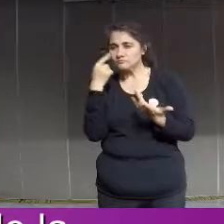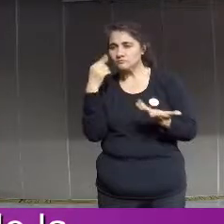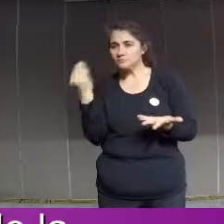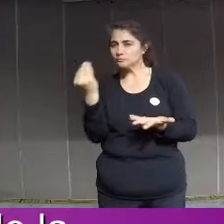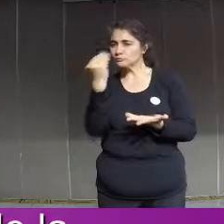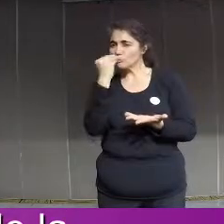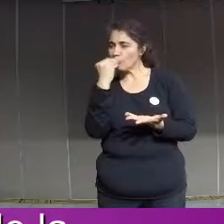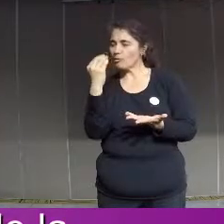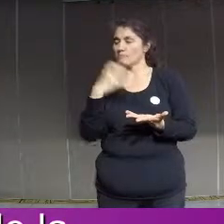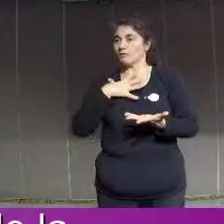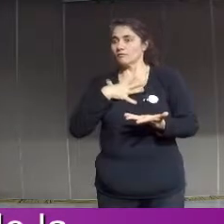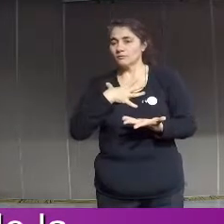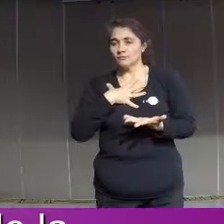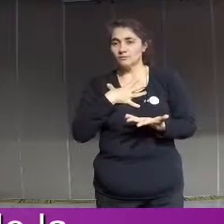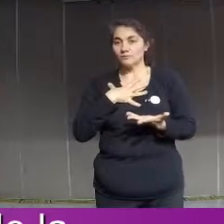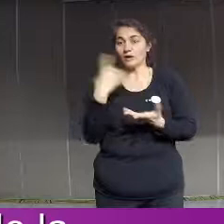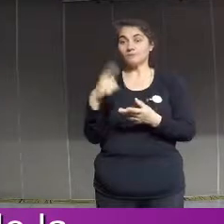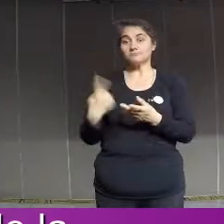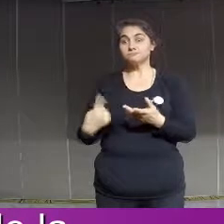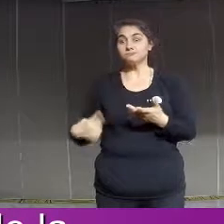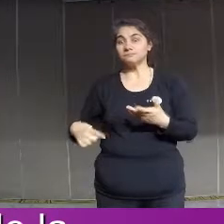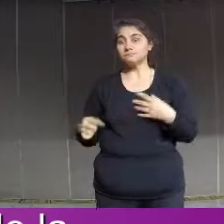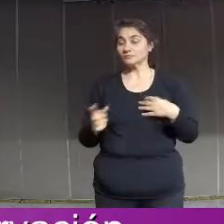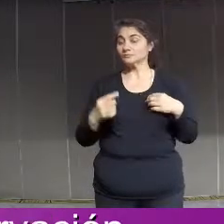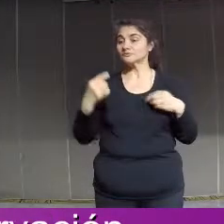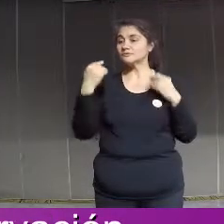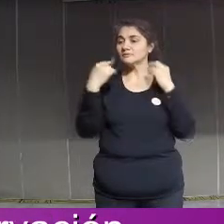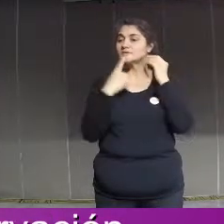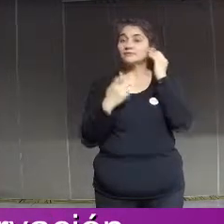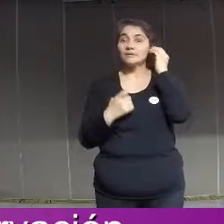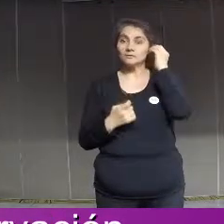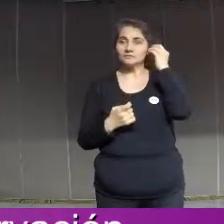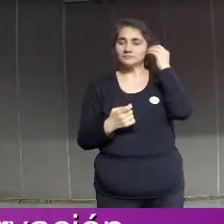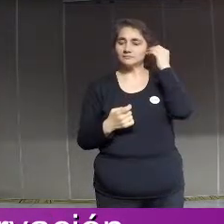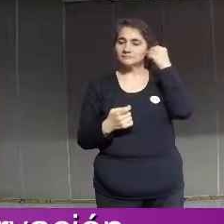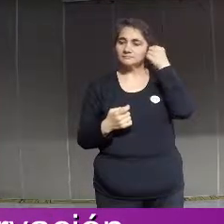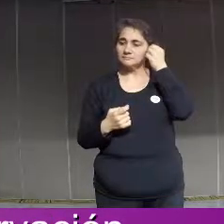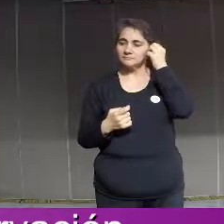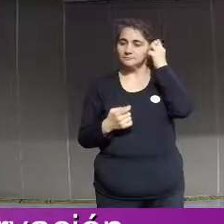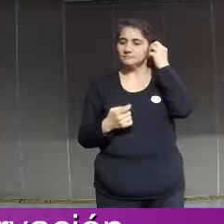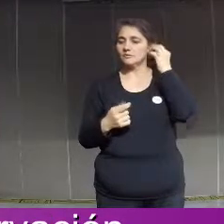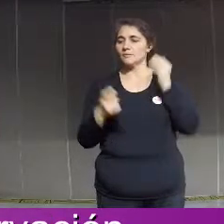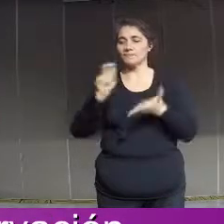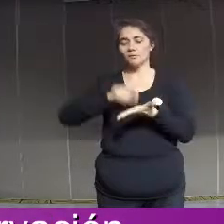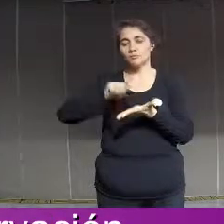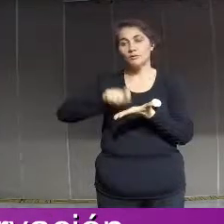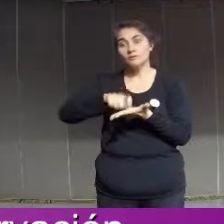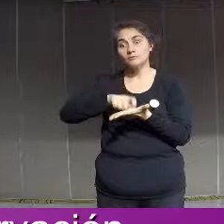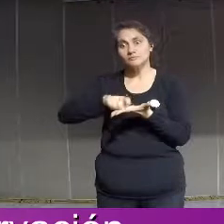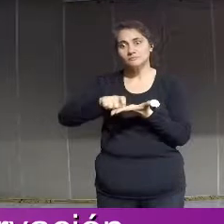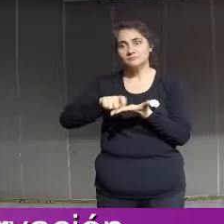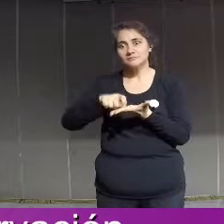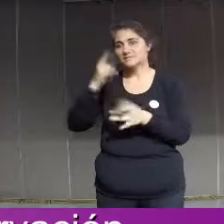se ahoga, algo que uno puede observar, si vemos que un paciente come arroz con pollo y